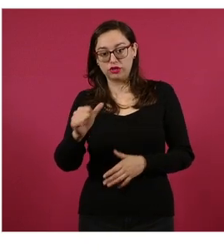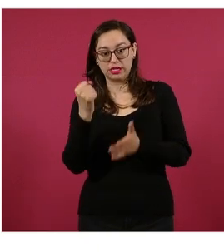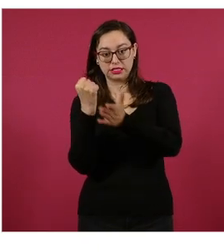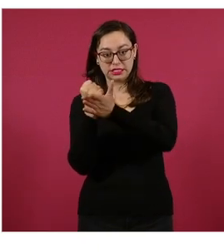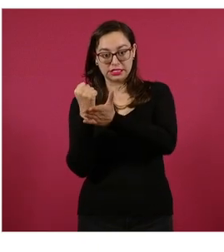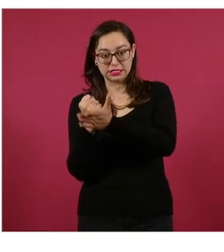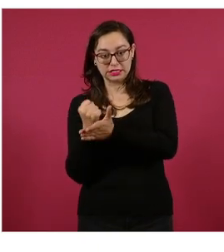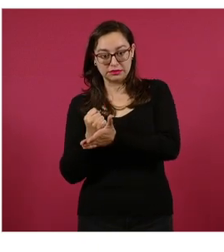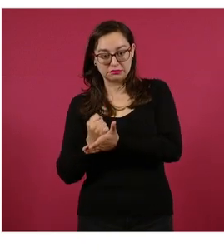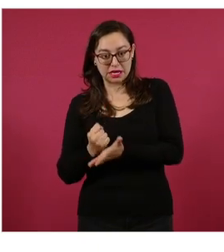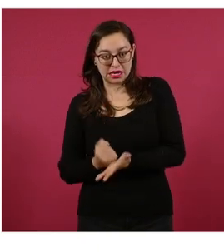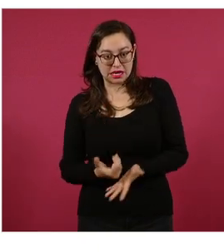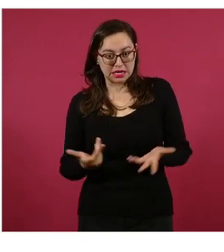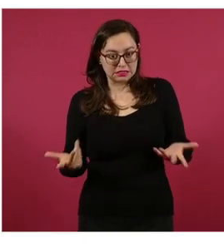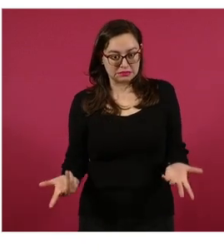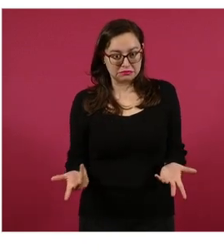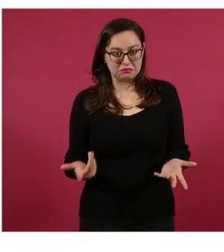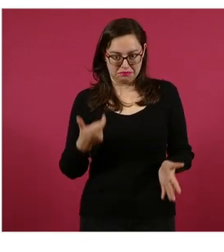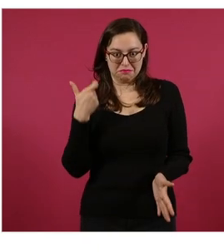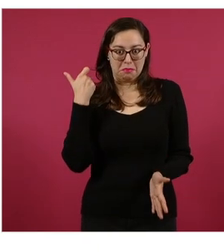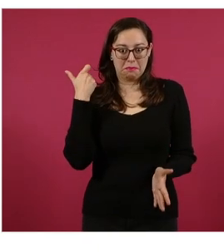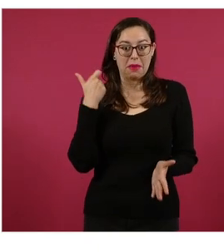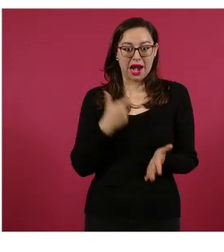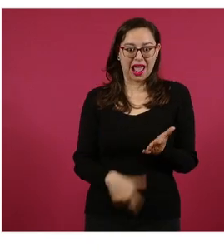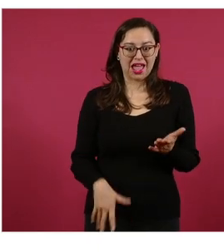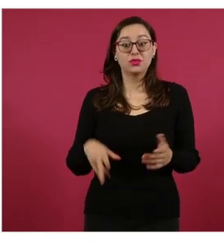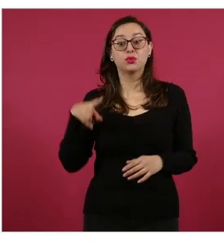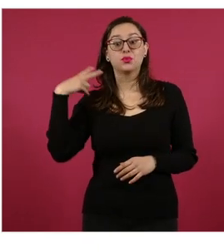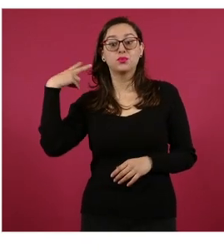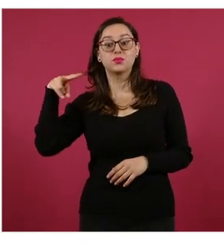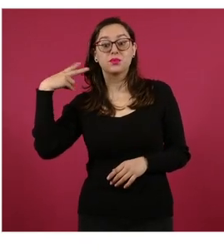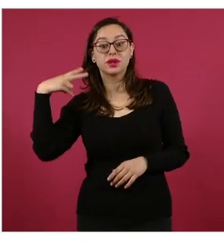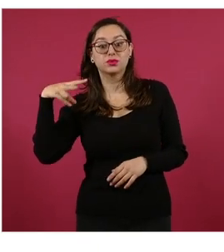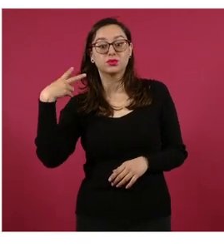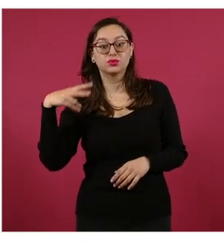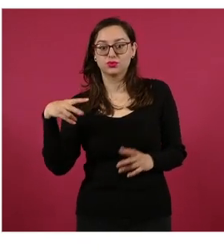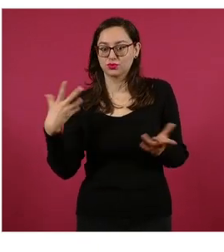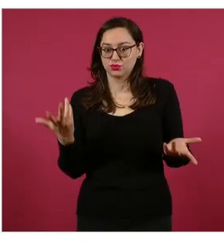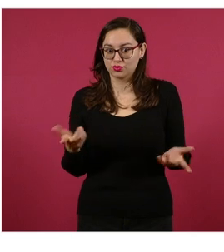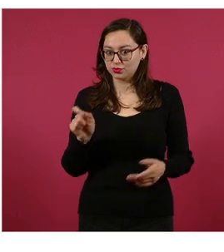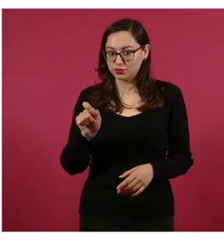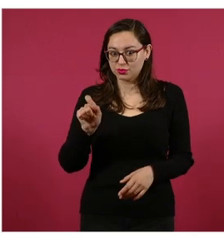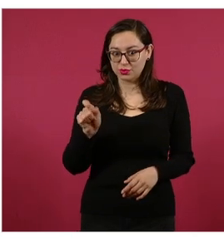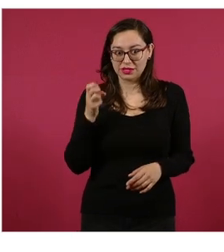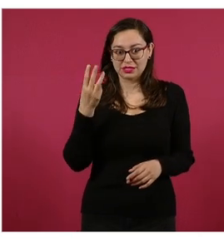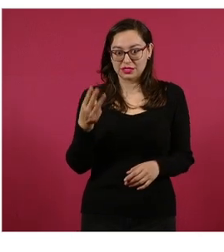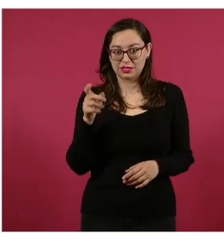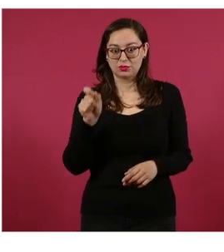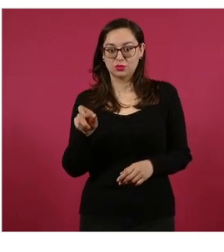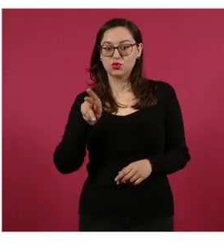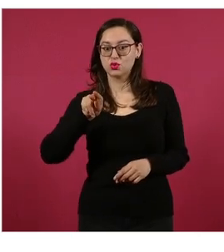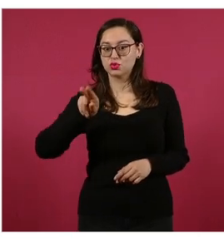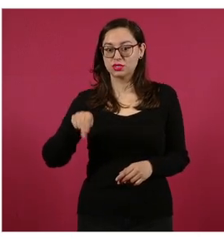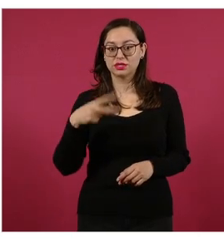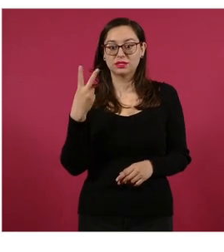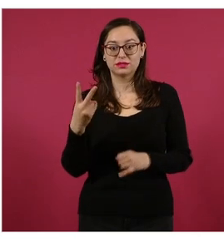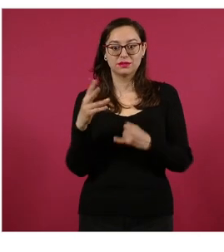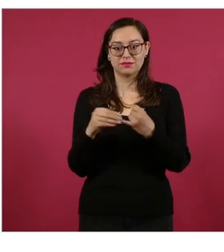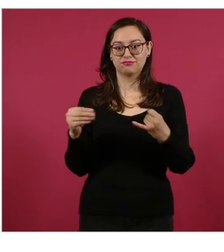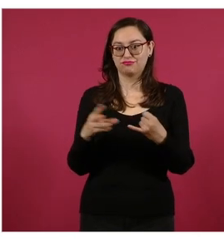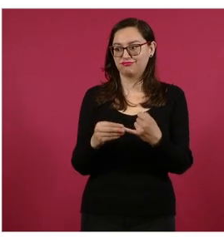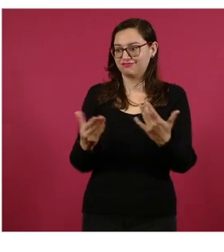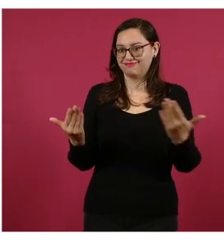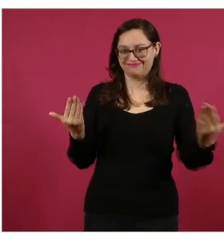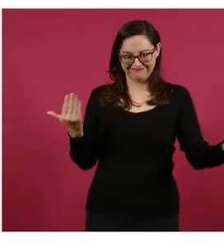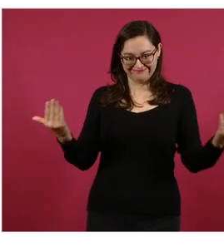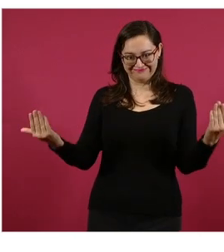Premium, a Valero, autoconsumo del Golfo en el puerto de Veracruz a 23 pesos con 82 centavos por litro,